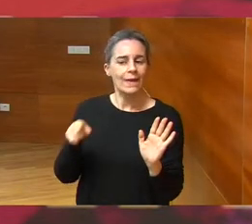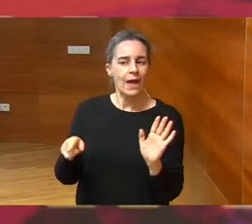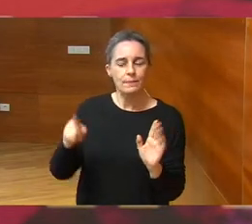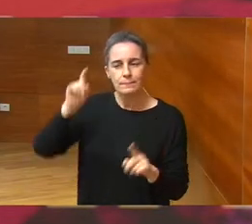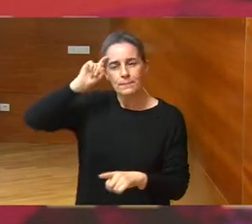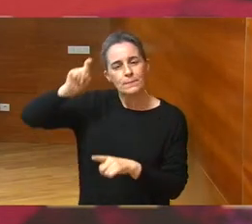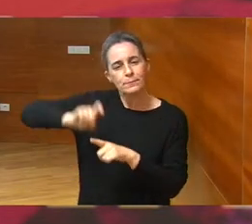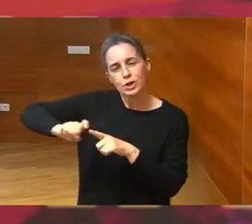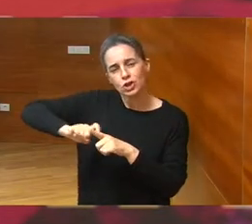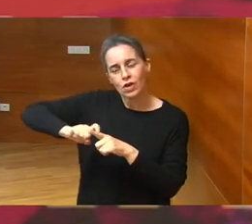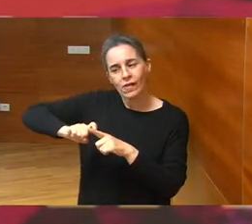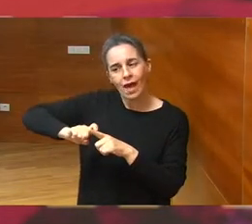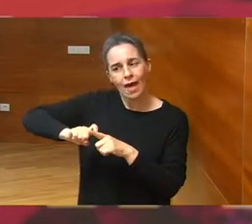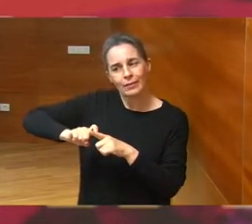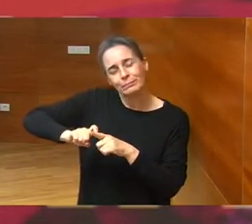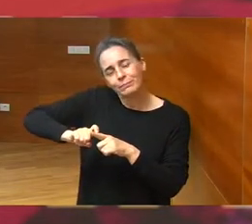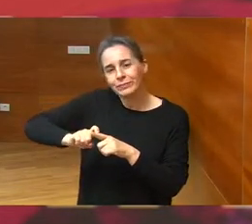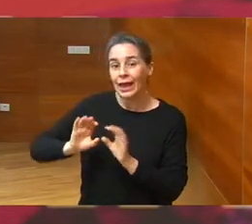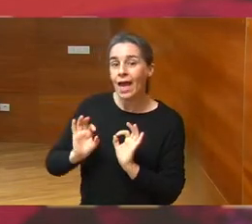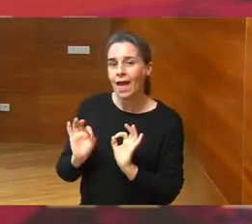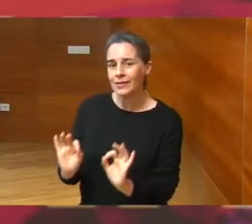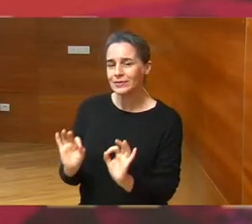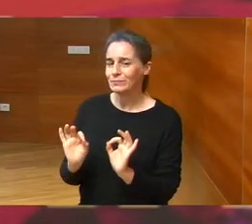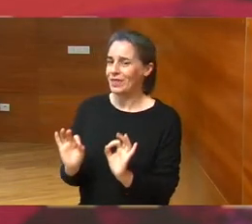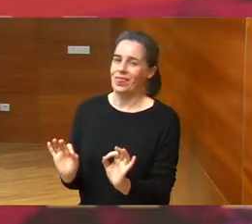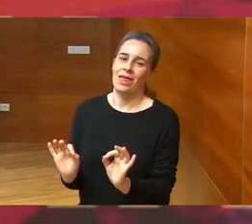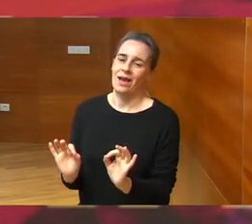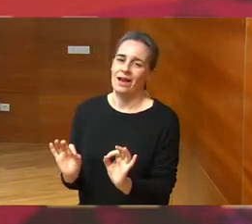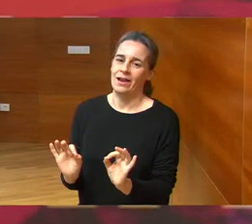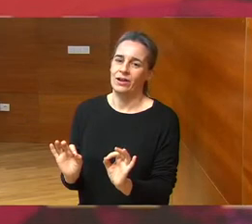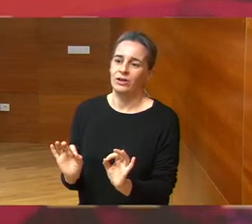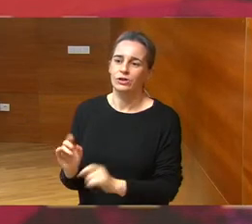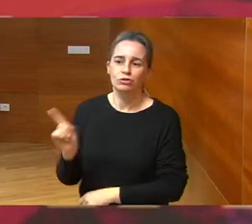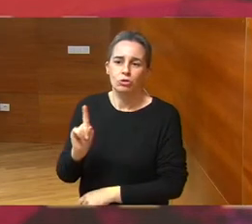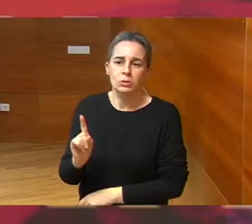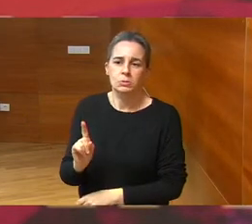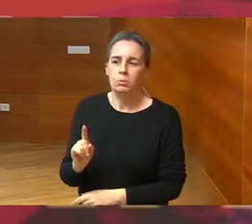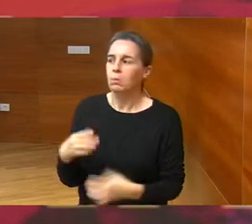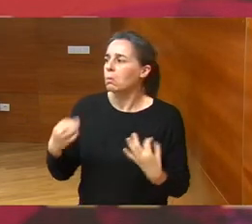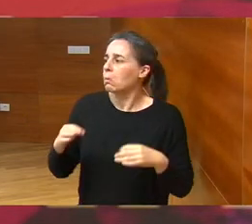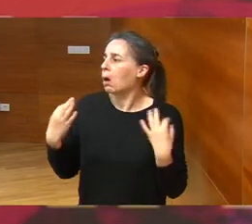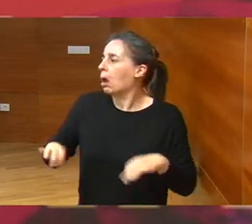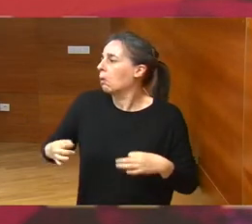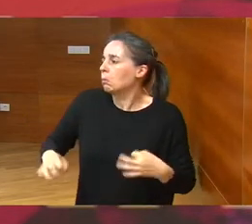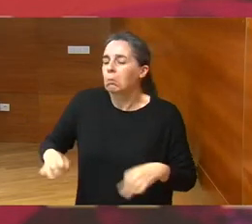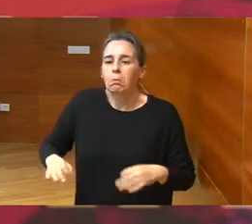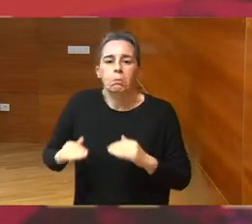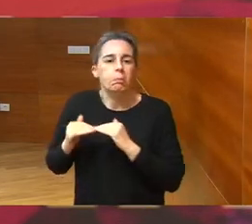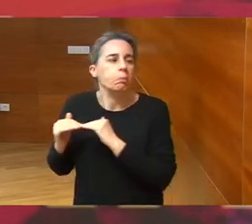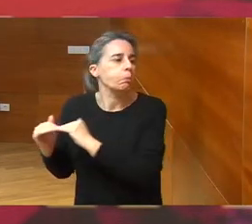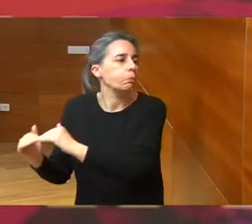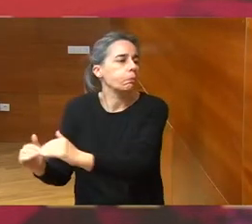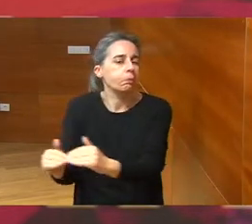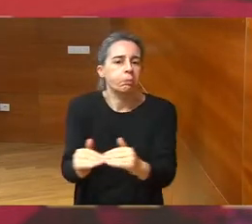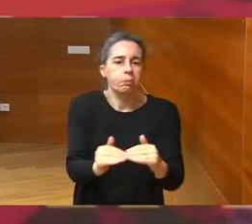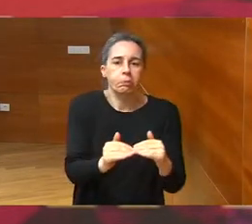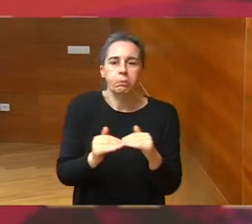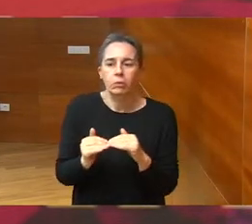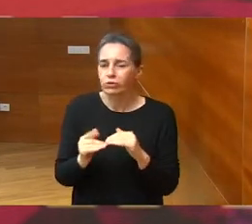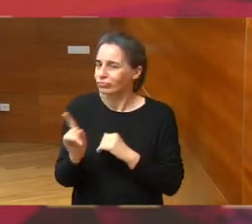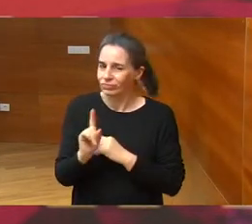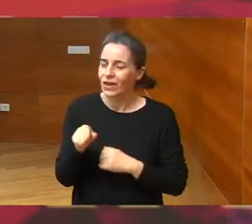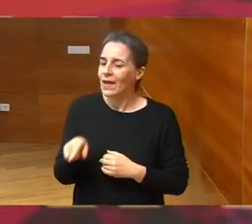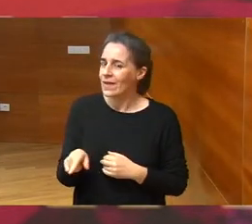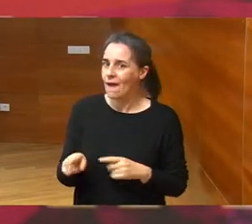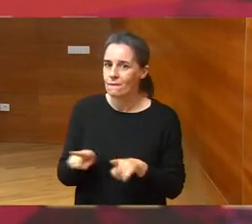de digamos peculiar especial no no era común No una persona pues como estas inquietudes